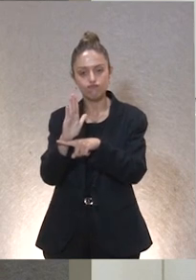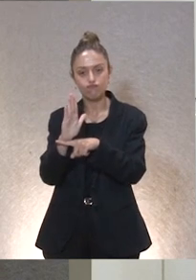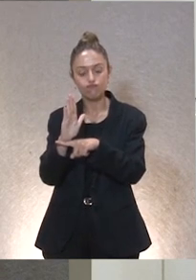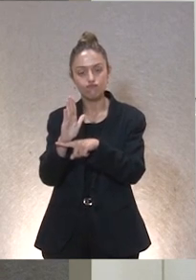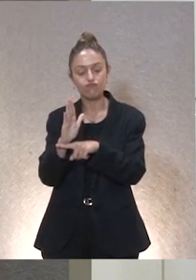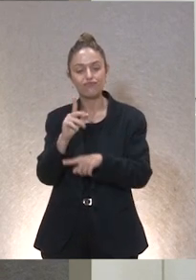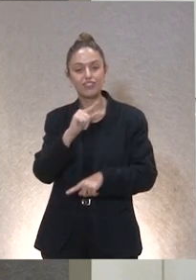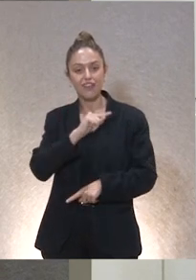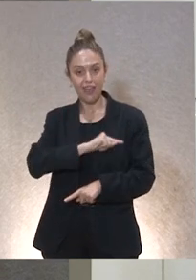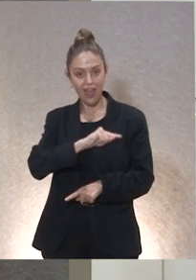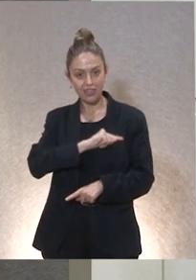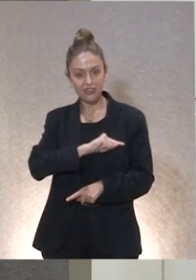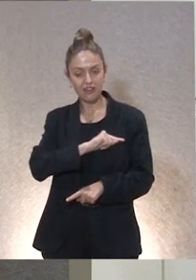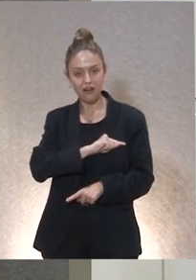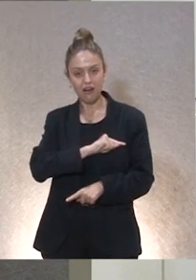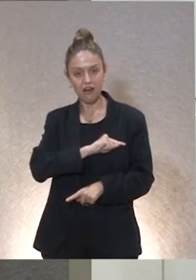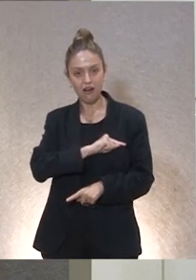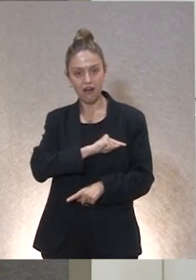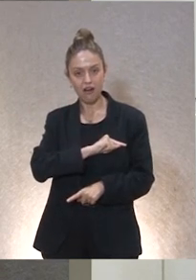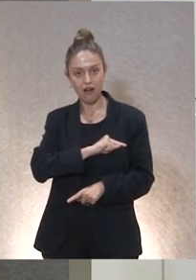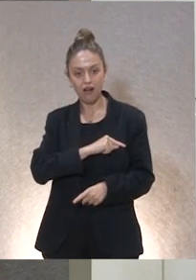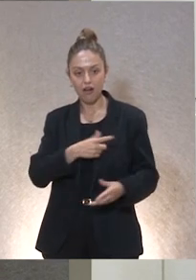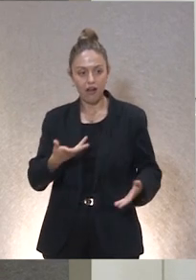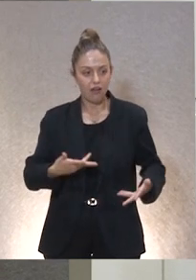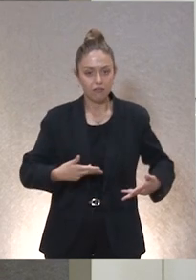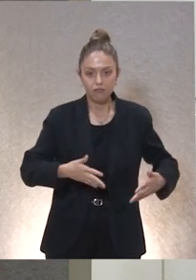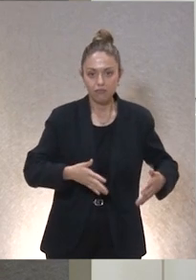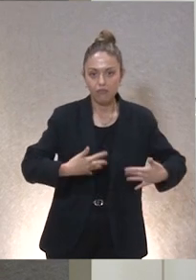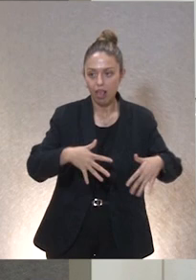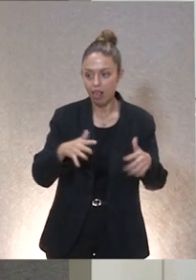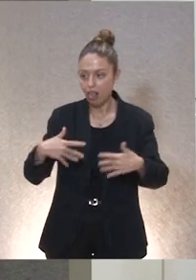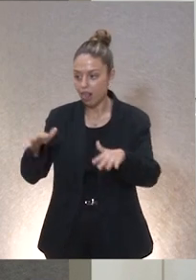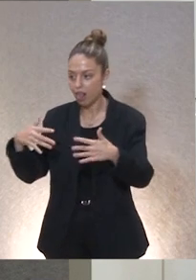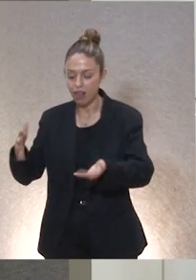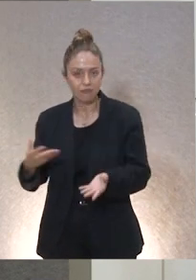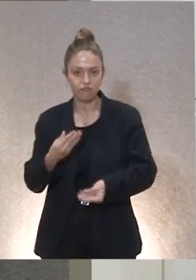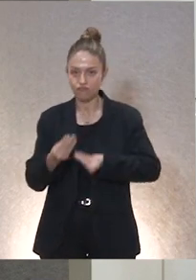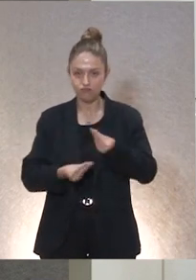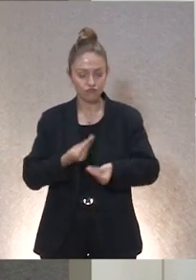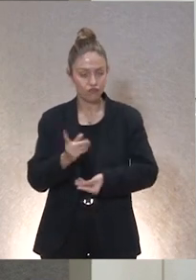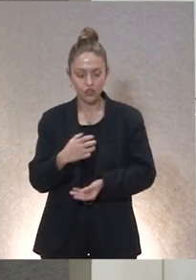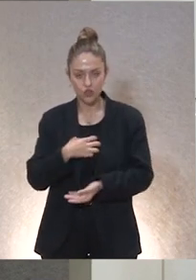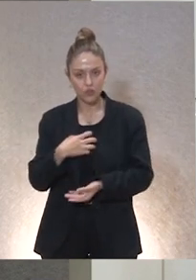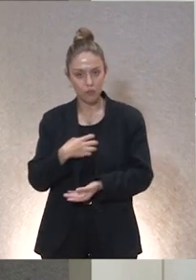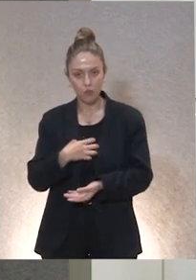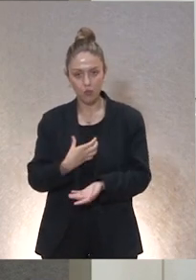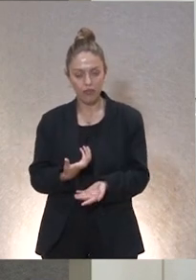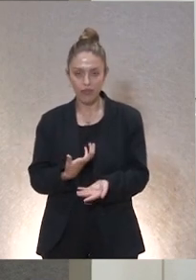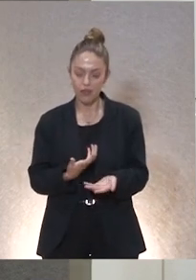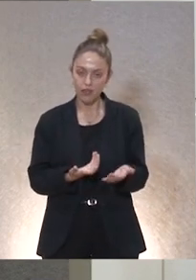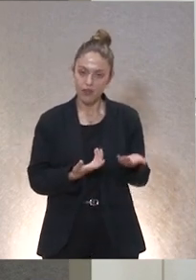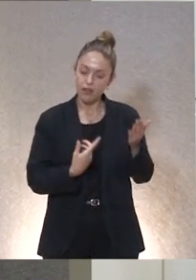ética eh No se puede hacer De cualquier manera eh aquí no hay unos dictados